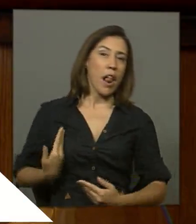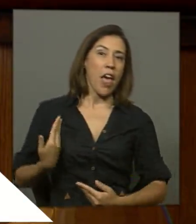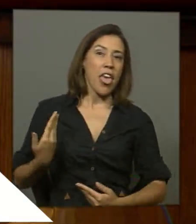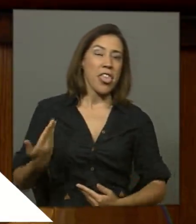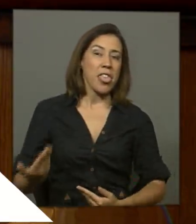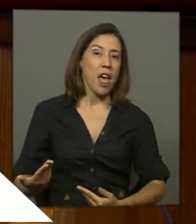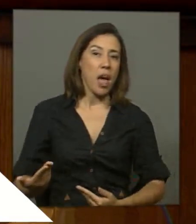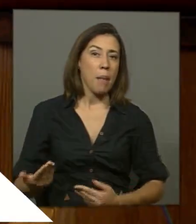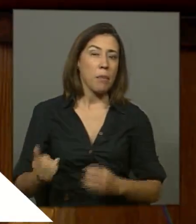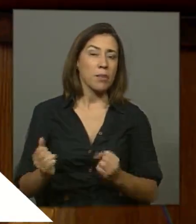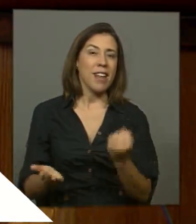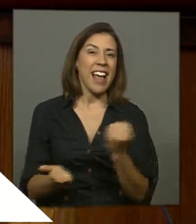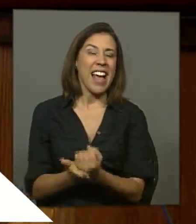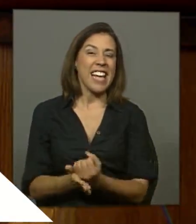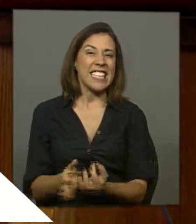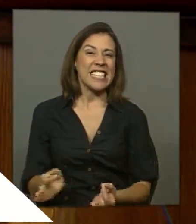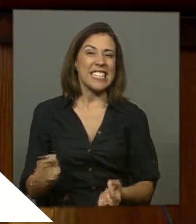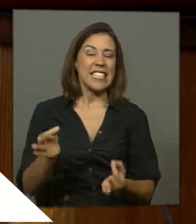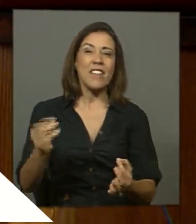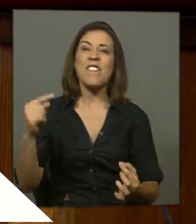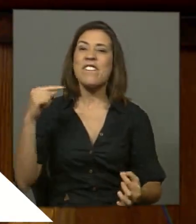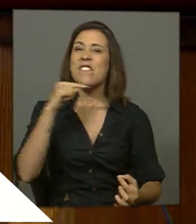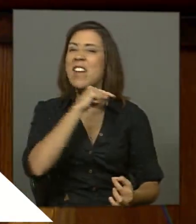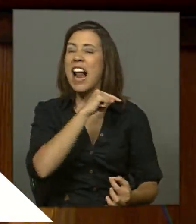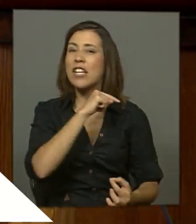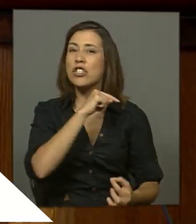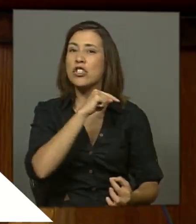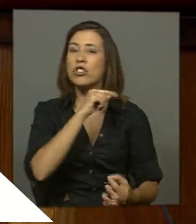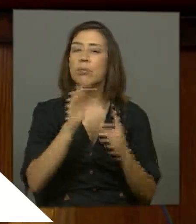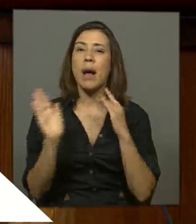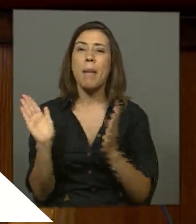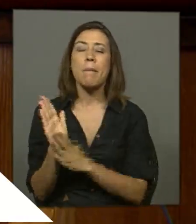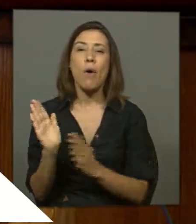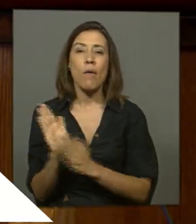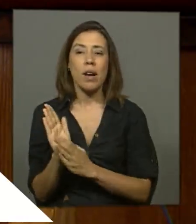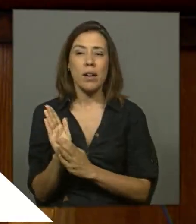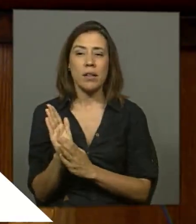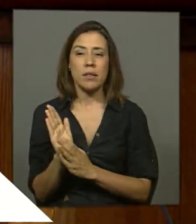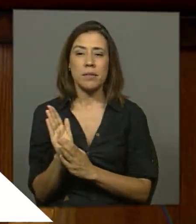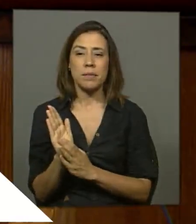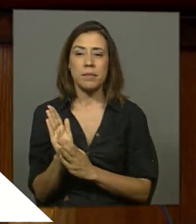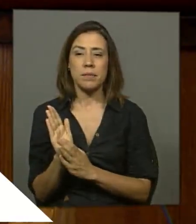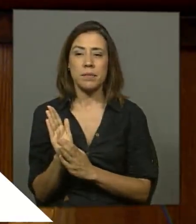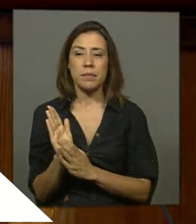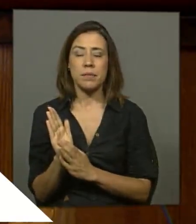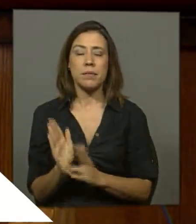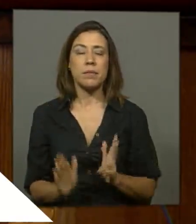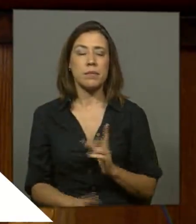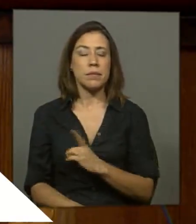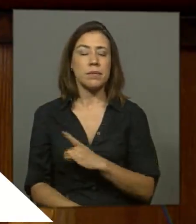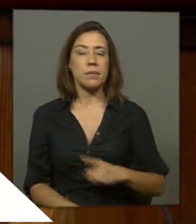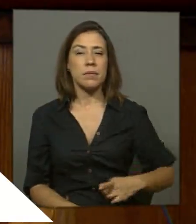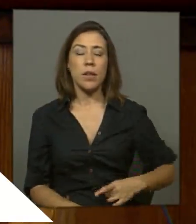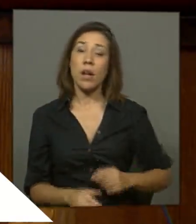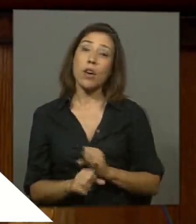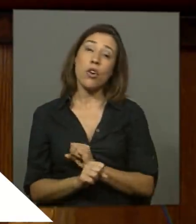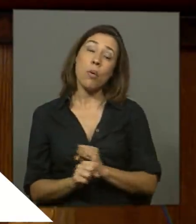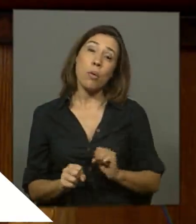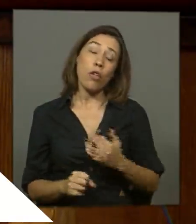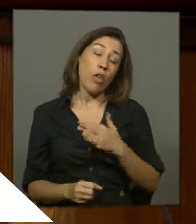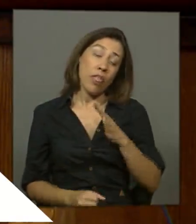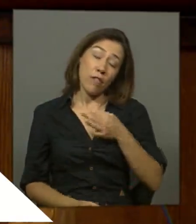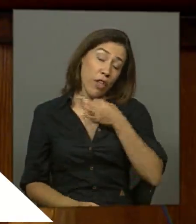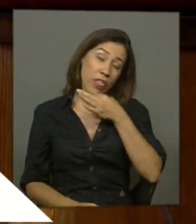eventuales certificados falsos para acreditar esta calidad o sea Señor diputado no puedo hacer si no